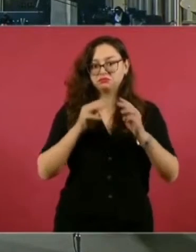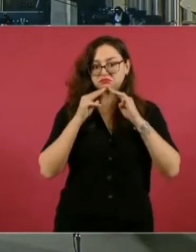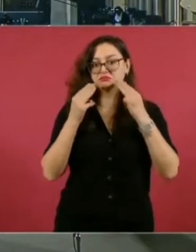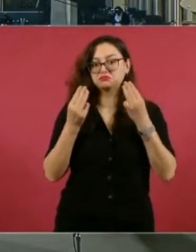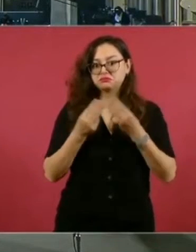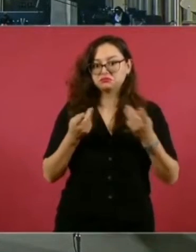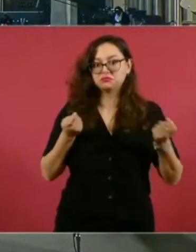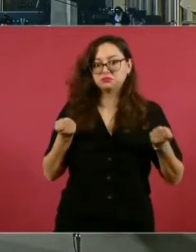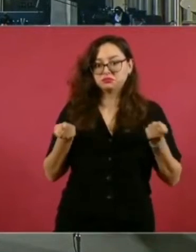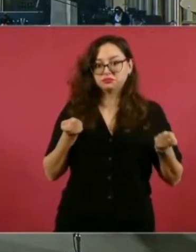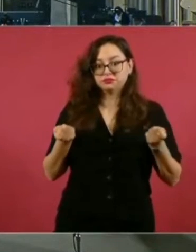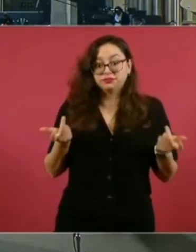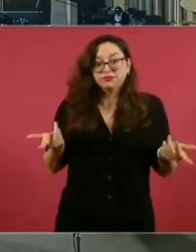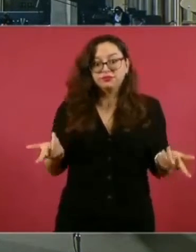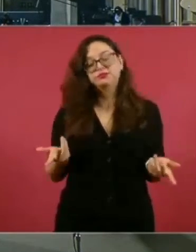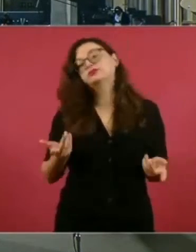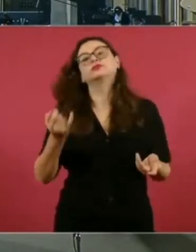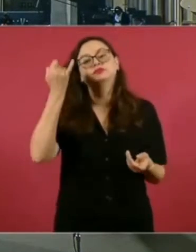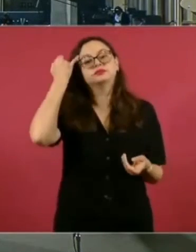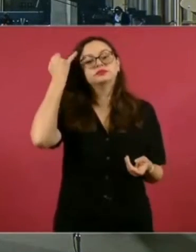Imagínense García Luna manejando